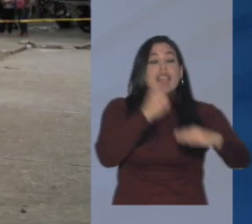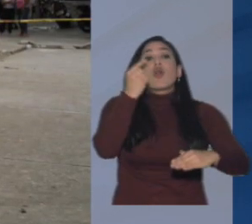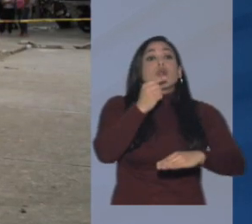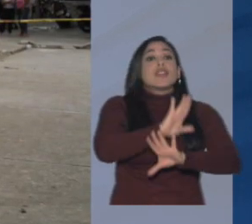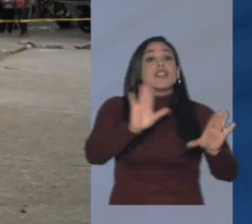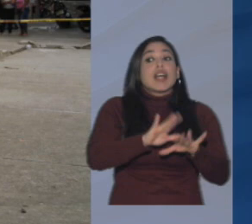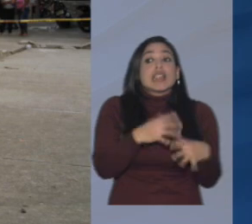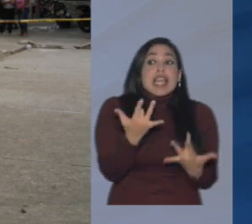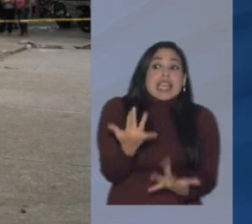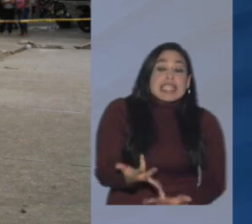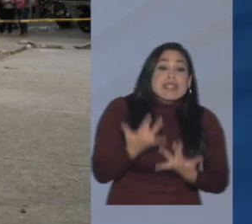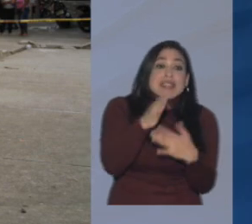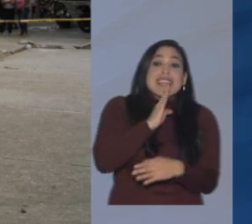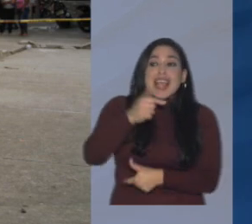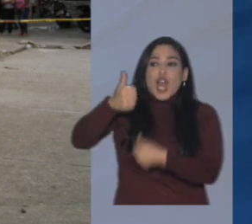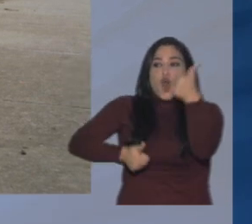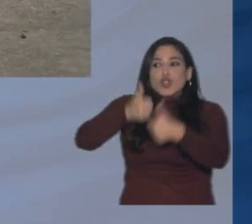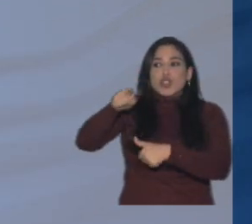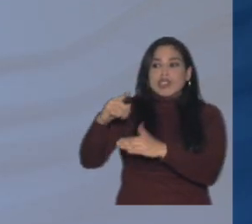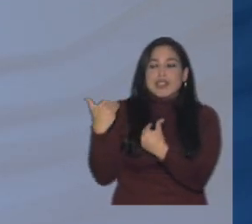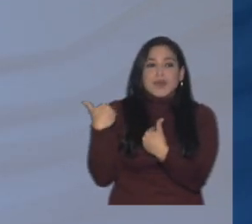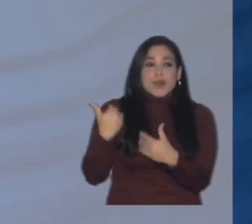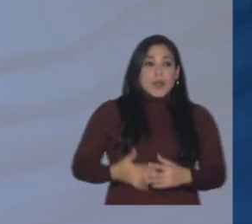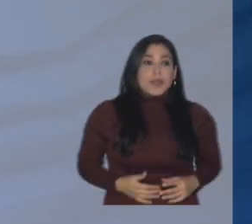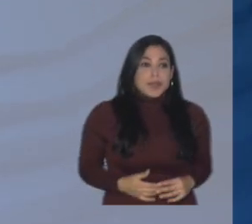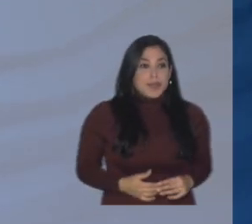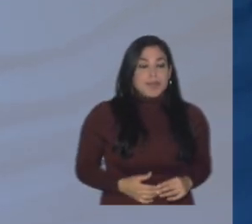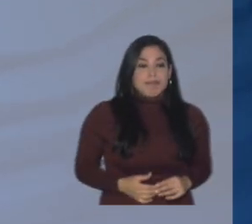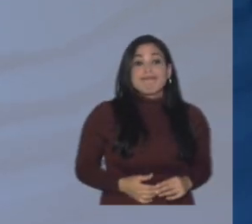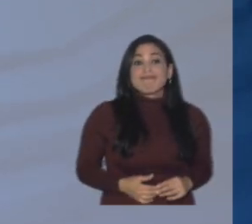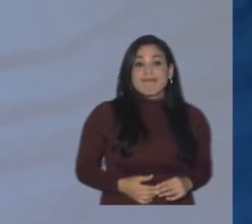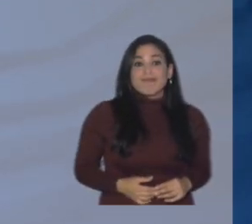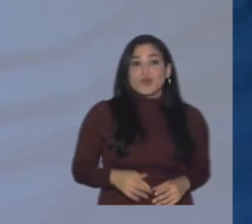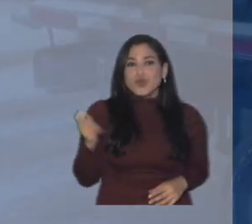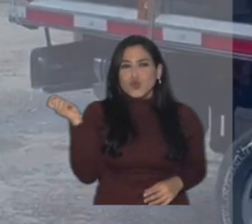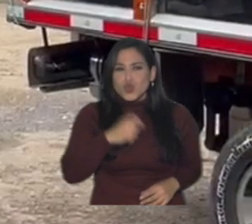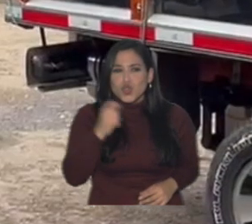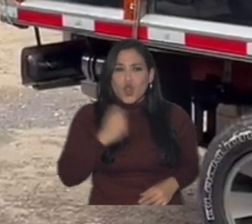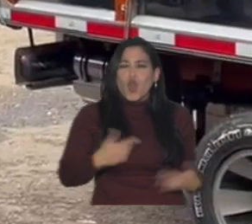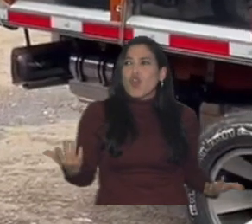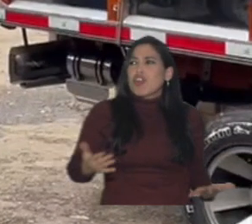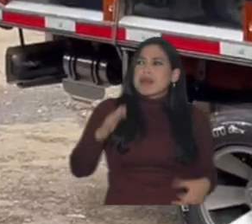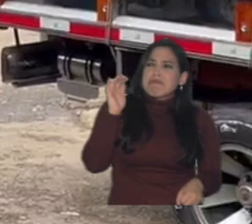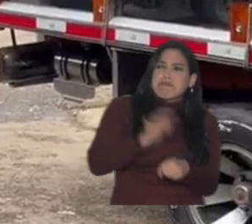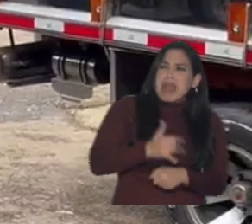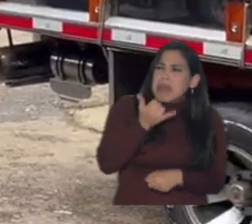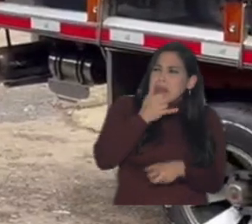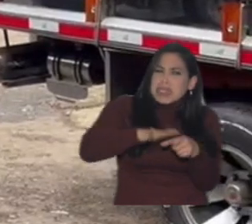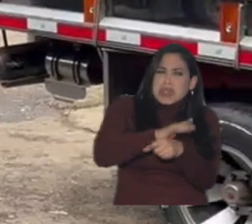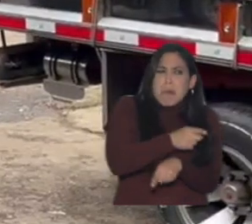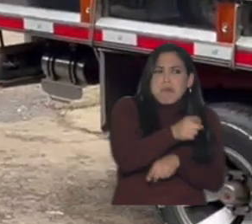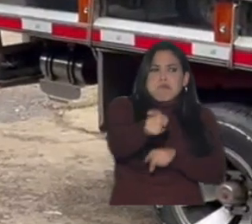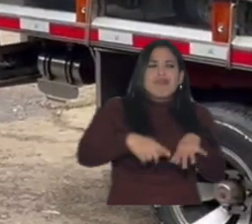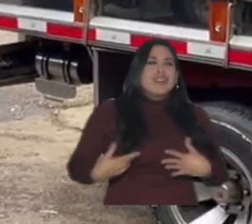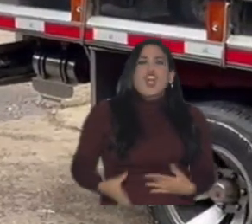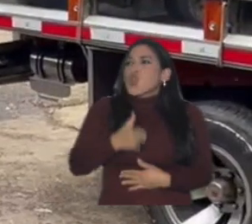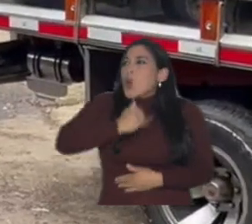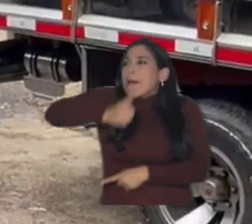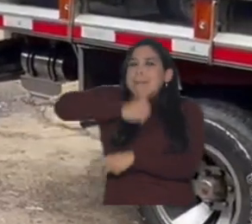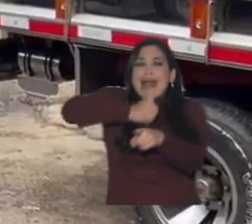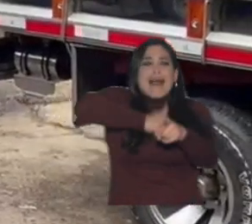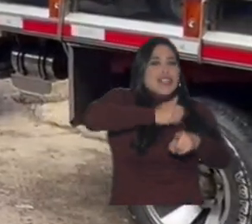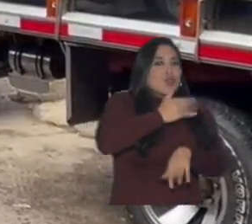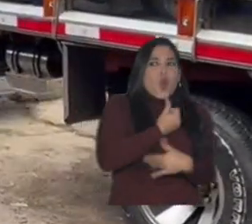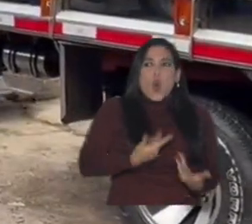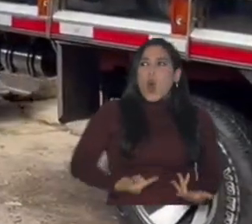y fueron dejados a disposición de la autoridad competente. ¿En drogas, intolerancia, qué está pasando aquí? Intolerancia, para este